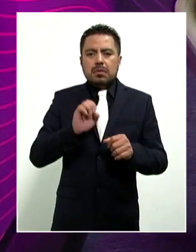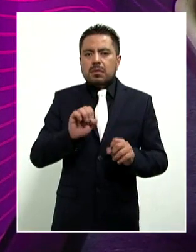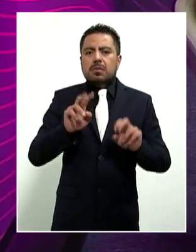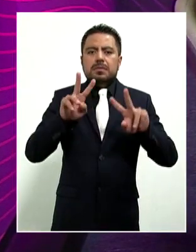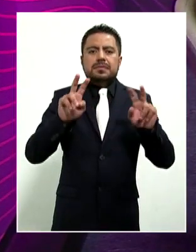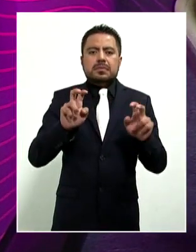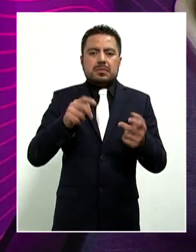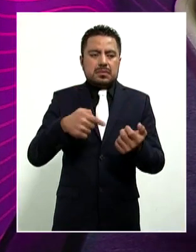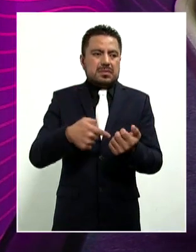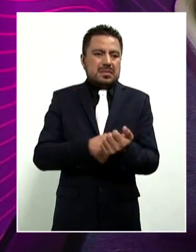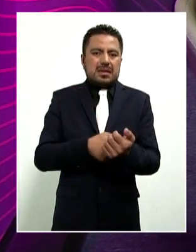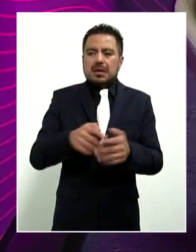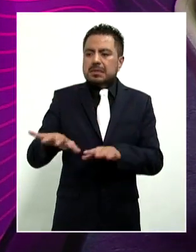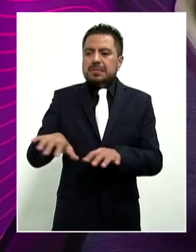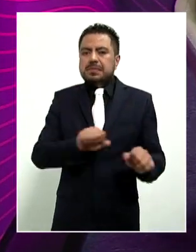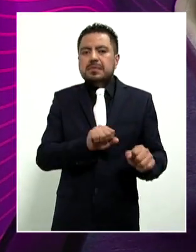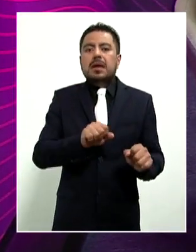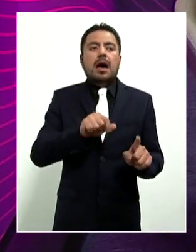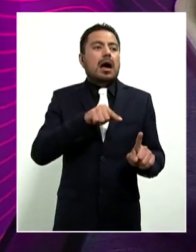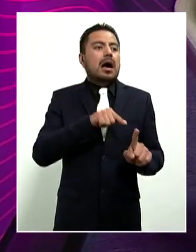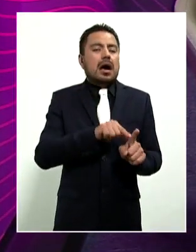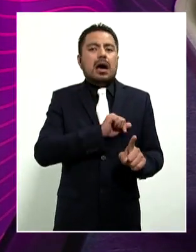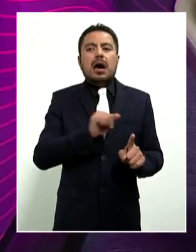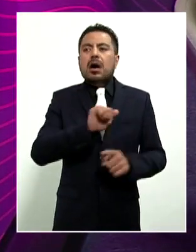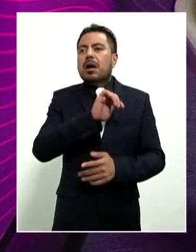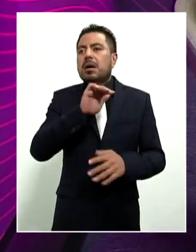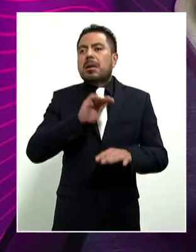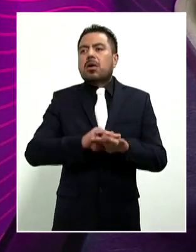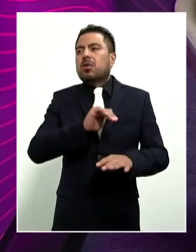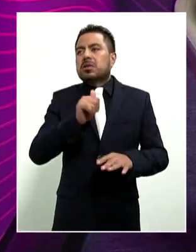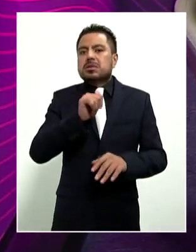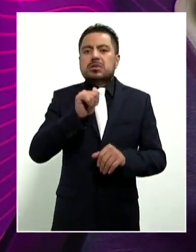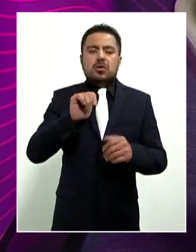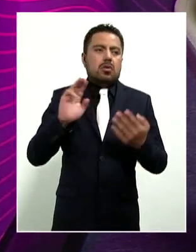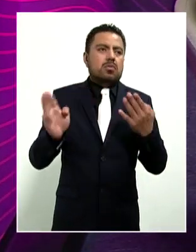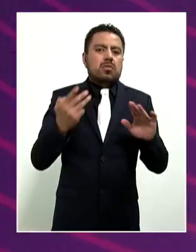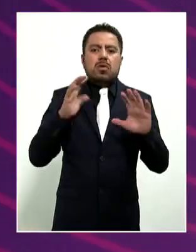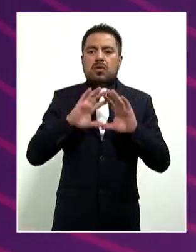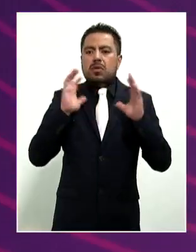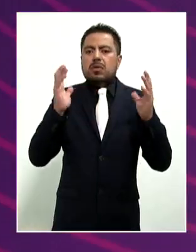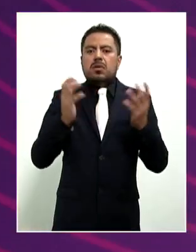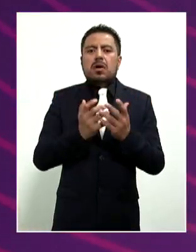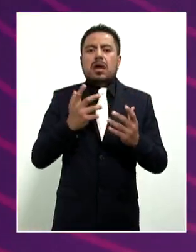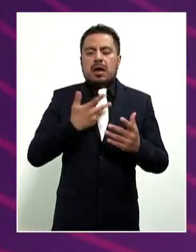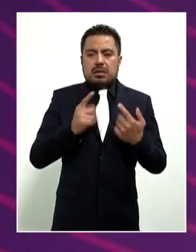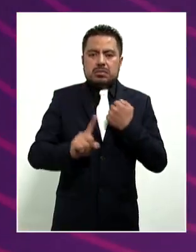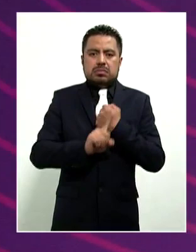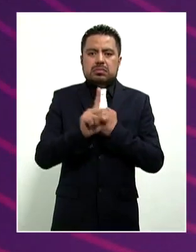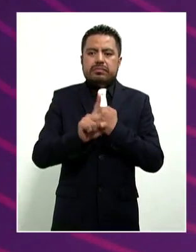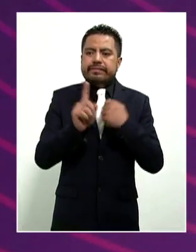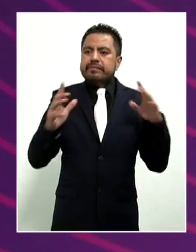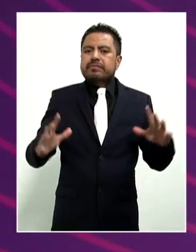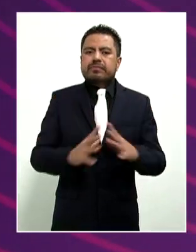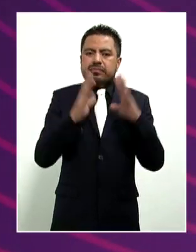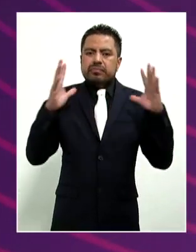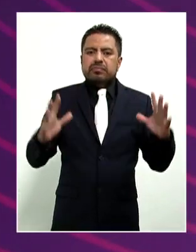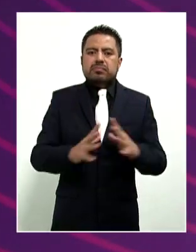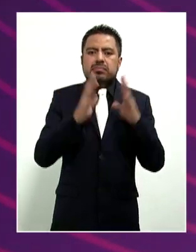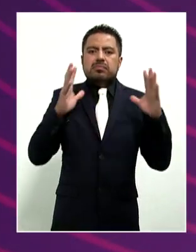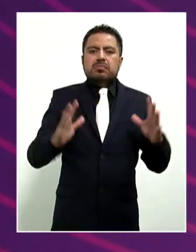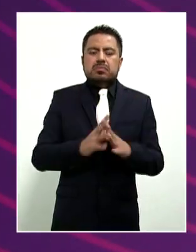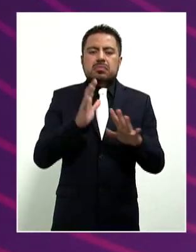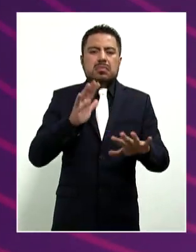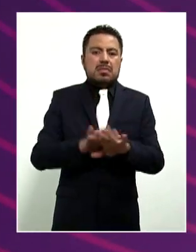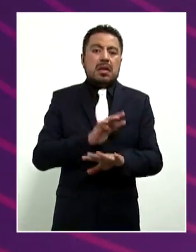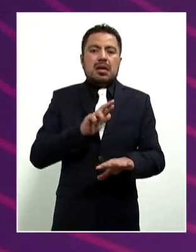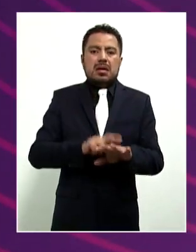tema de refugiados está situado más en otras partes del mundo, ¿no? Donde a lo mejor hay conflictos, guerras, ¿no? Digamos,